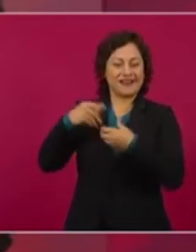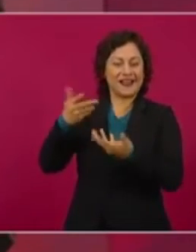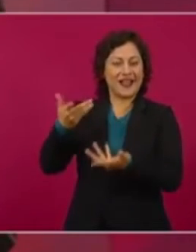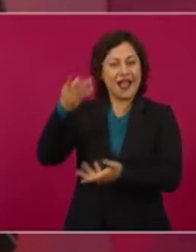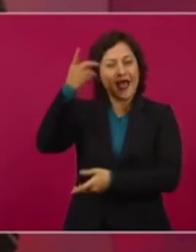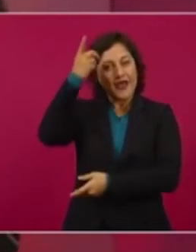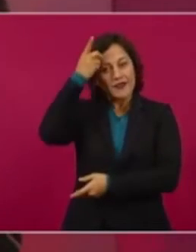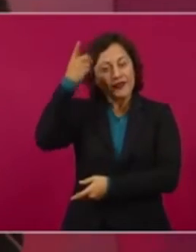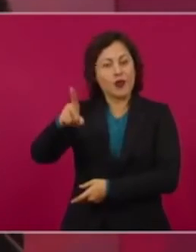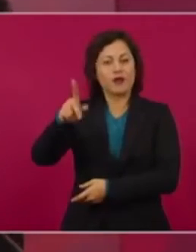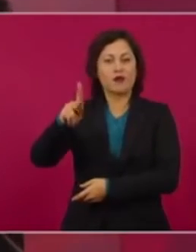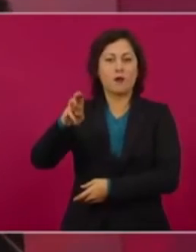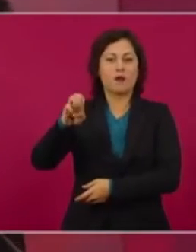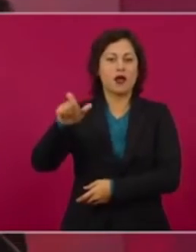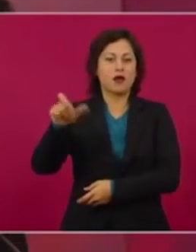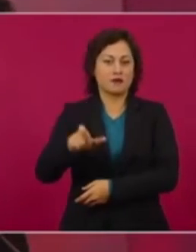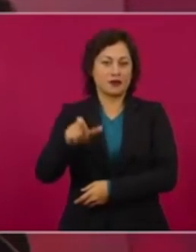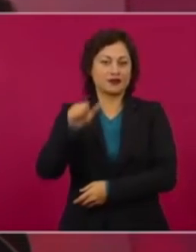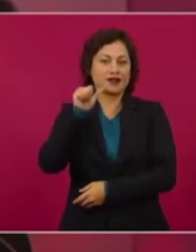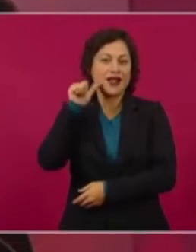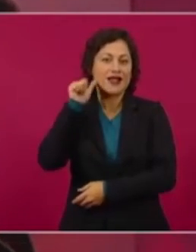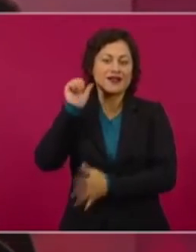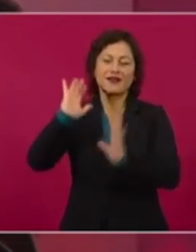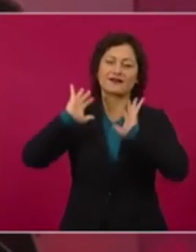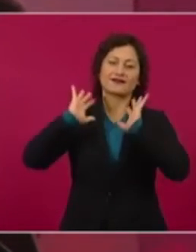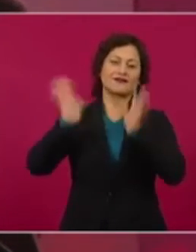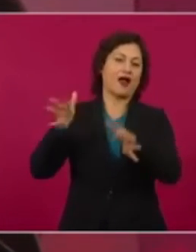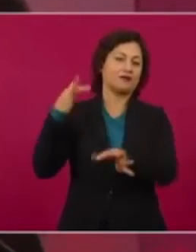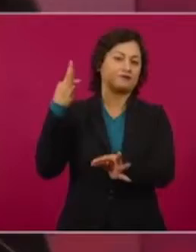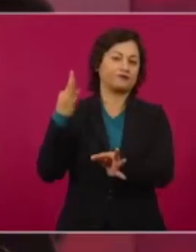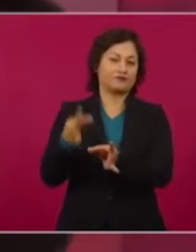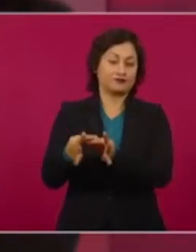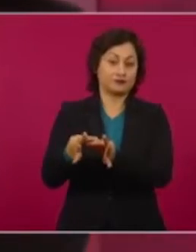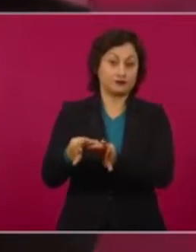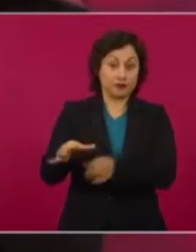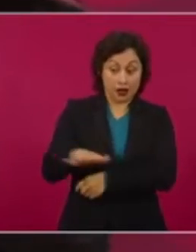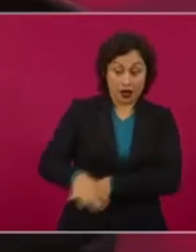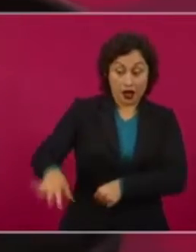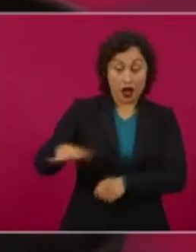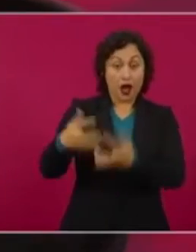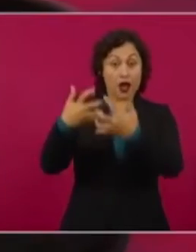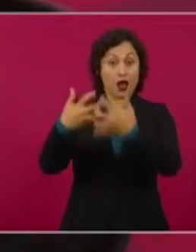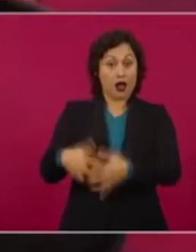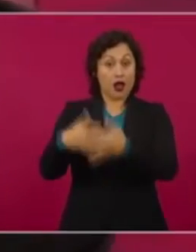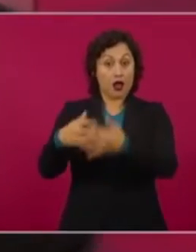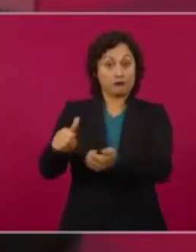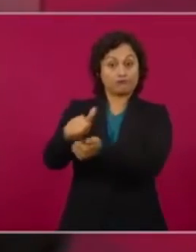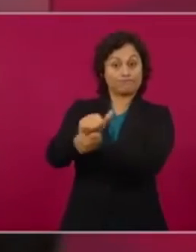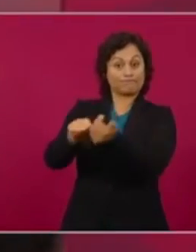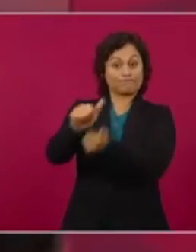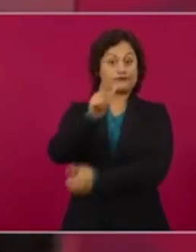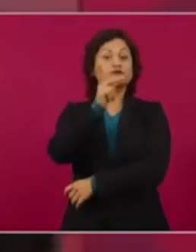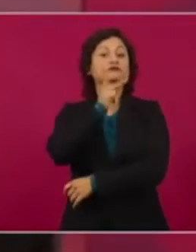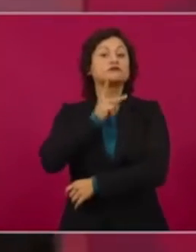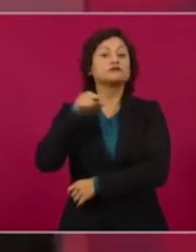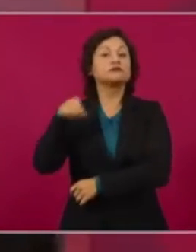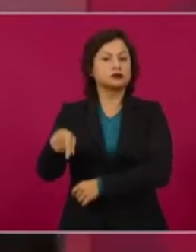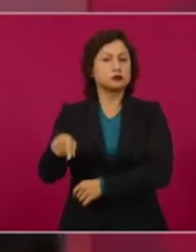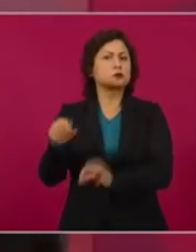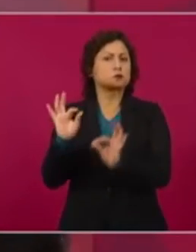es una refinería que tiene buena capacidad de